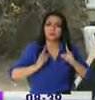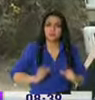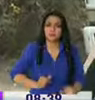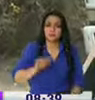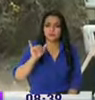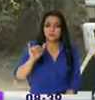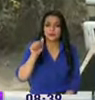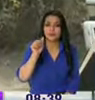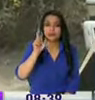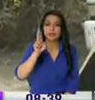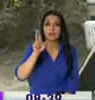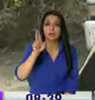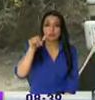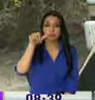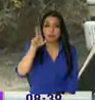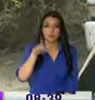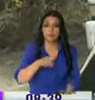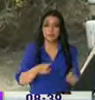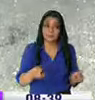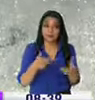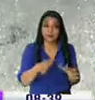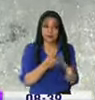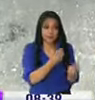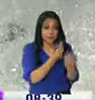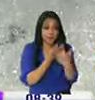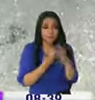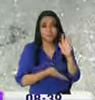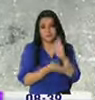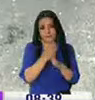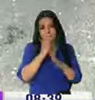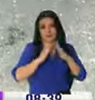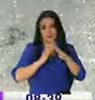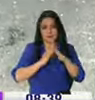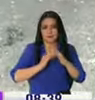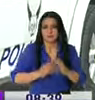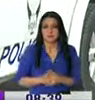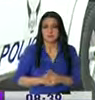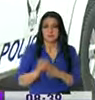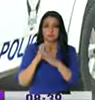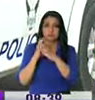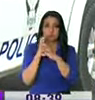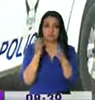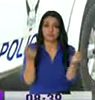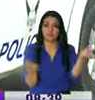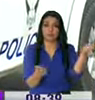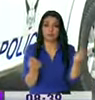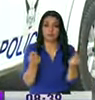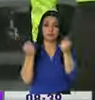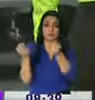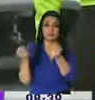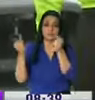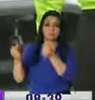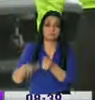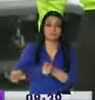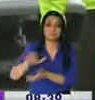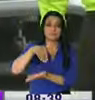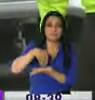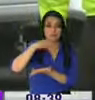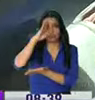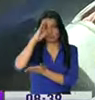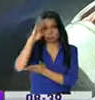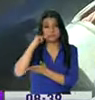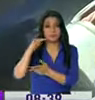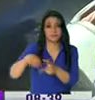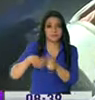conocimiento que ella las personas están siendo dadas del alto el bus y la volqueta fueron llevados a los patios de retención vehicular para iniciar las investigaciones